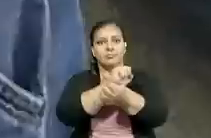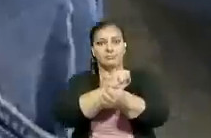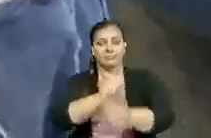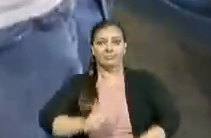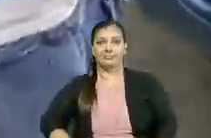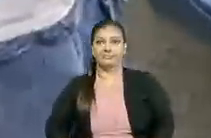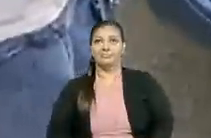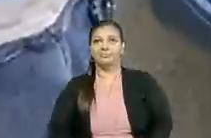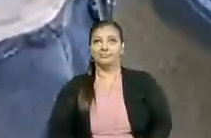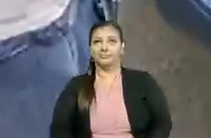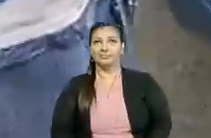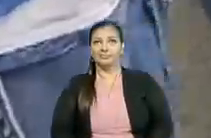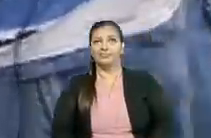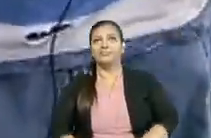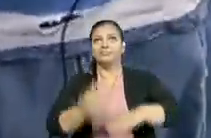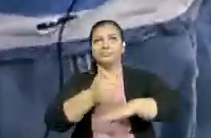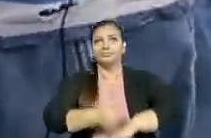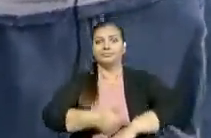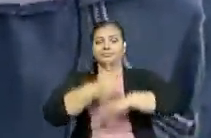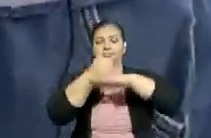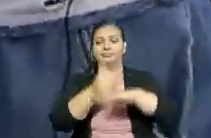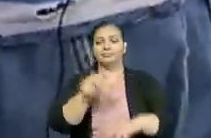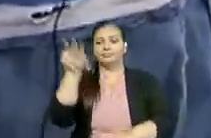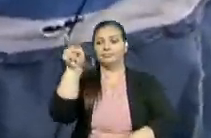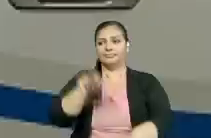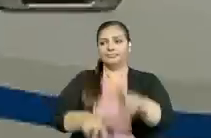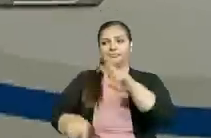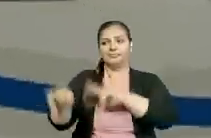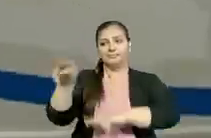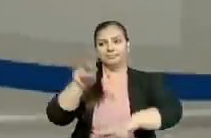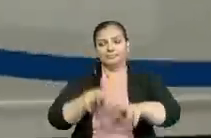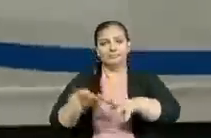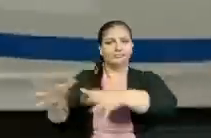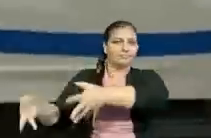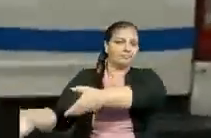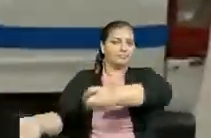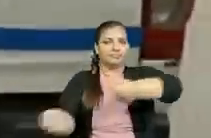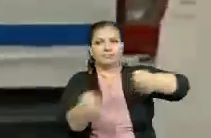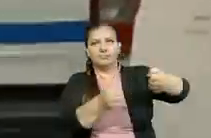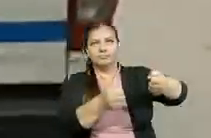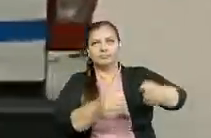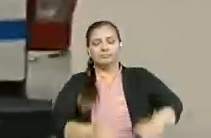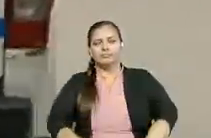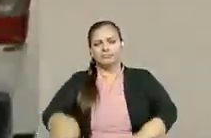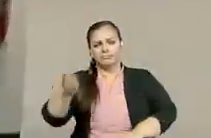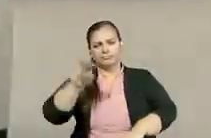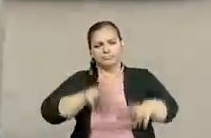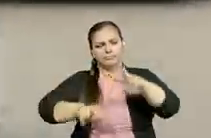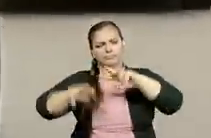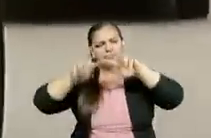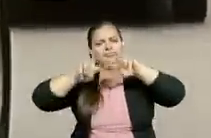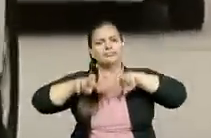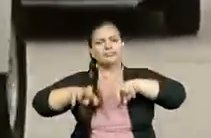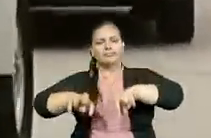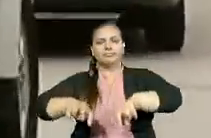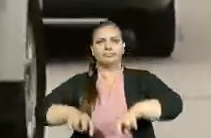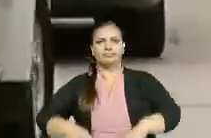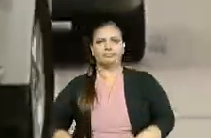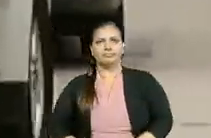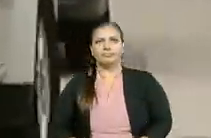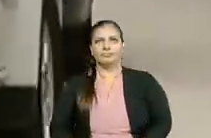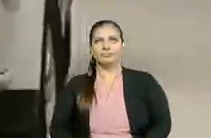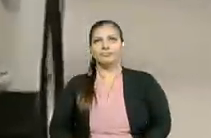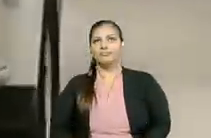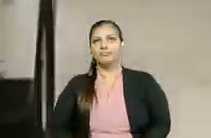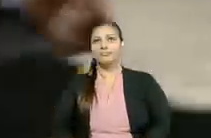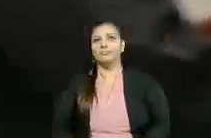al conductor de un camión. Inmediatamente intervinieron las autoridades de seguridad arrestando al individuo, profundizando